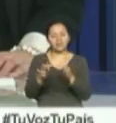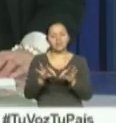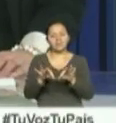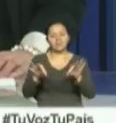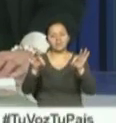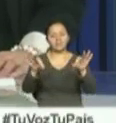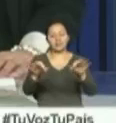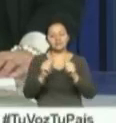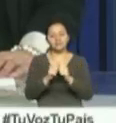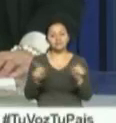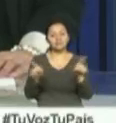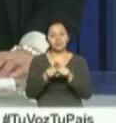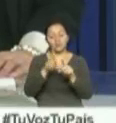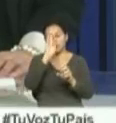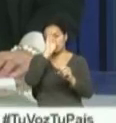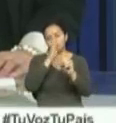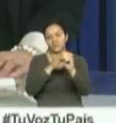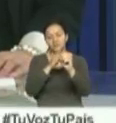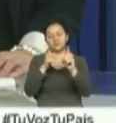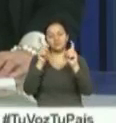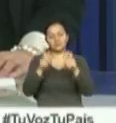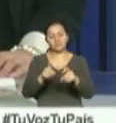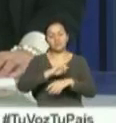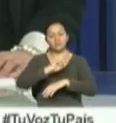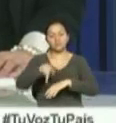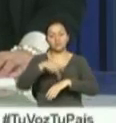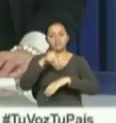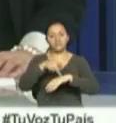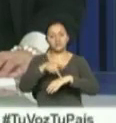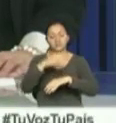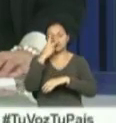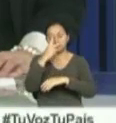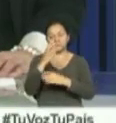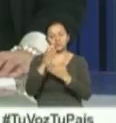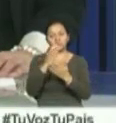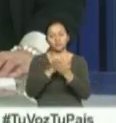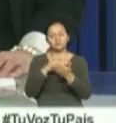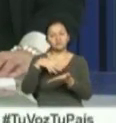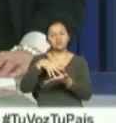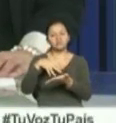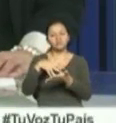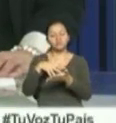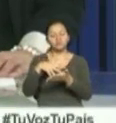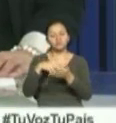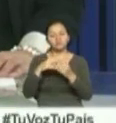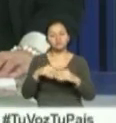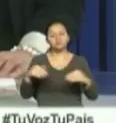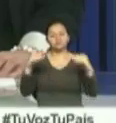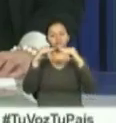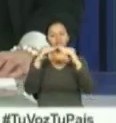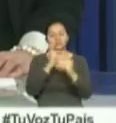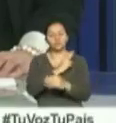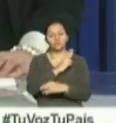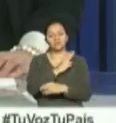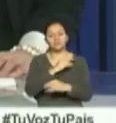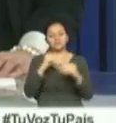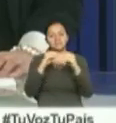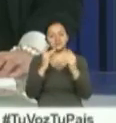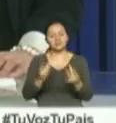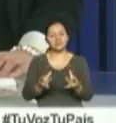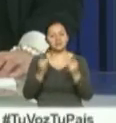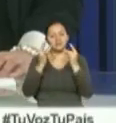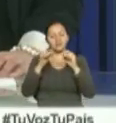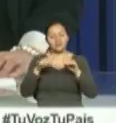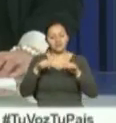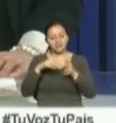Común, cuyo objetivo es que los profesionales ecuatorianos cursen estudios de educación superior con altos estándares de calidad